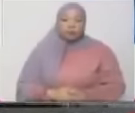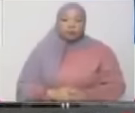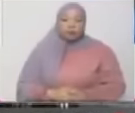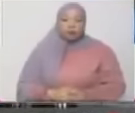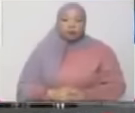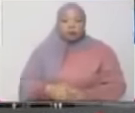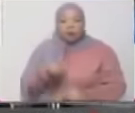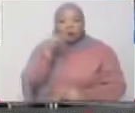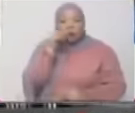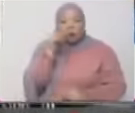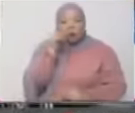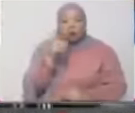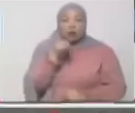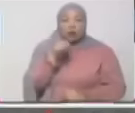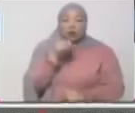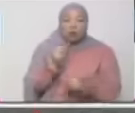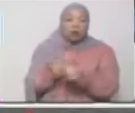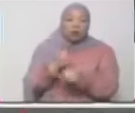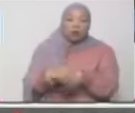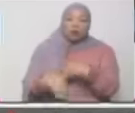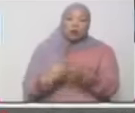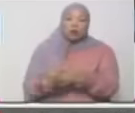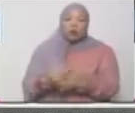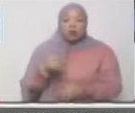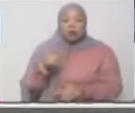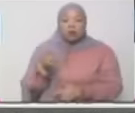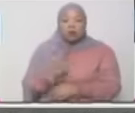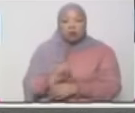Era un hombre adelantado a su tiempo,